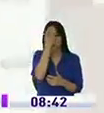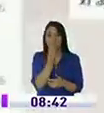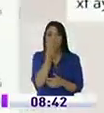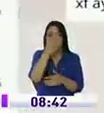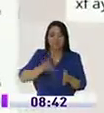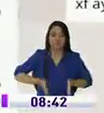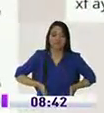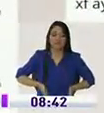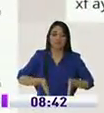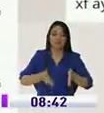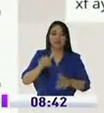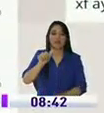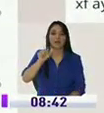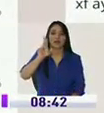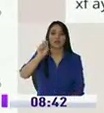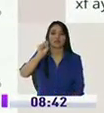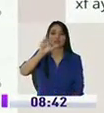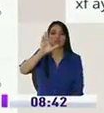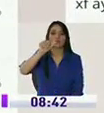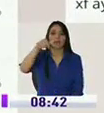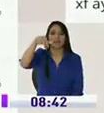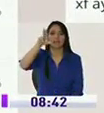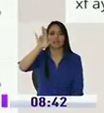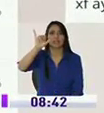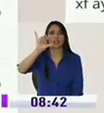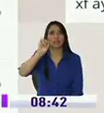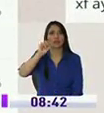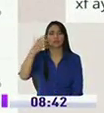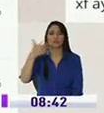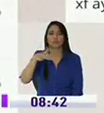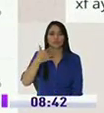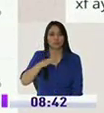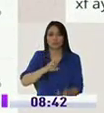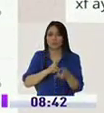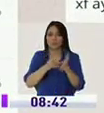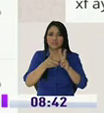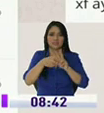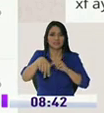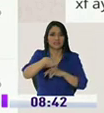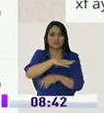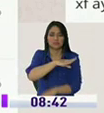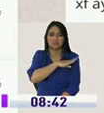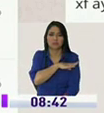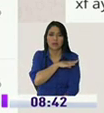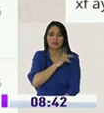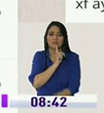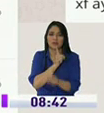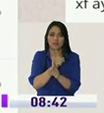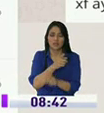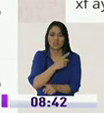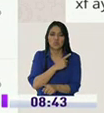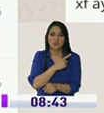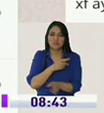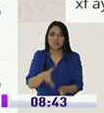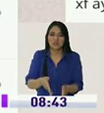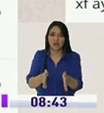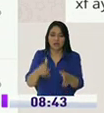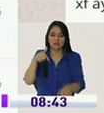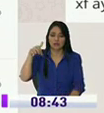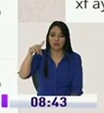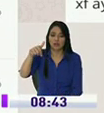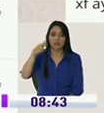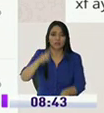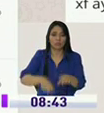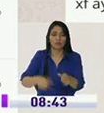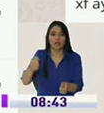calle Eustaquio Bernal. Tenemos malos vecinos. Se creen que son dueños de la calle, no podemos pasar, ponen un carro